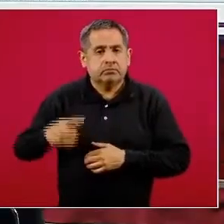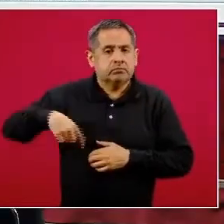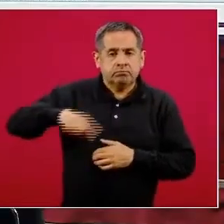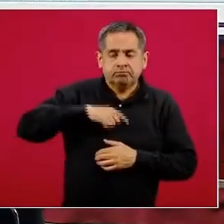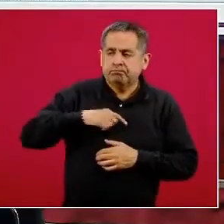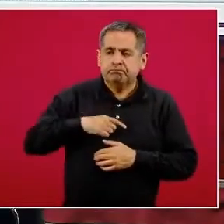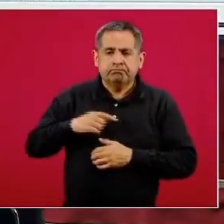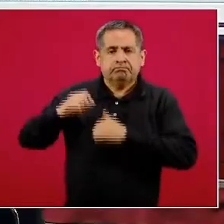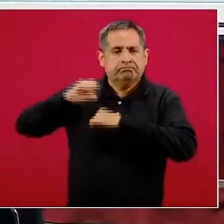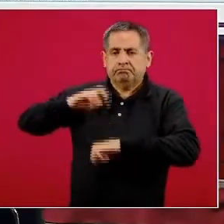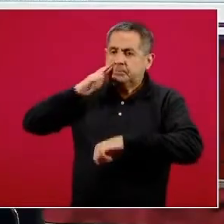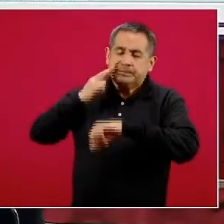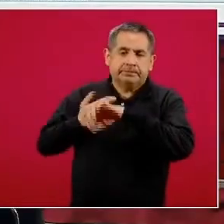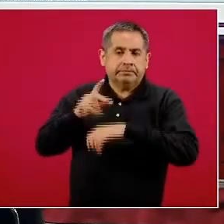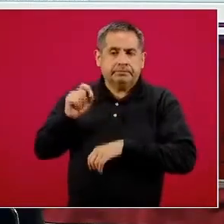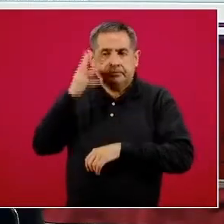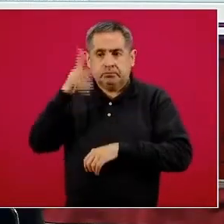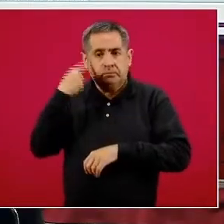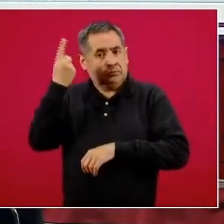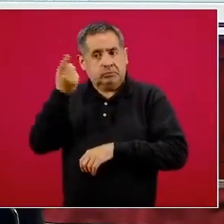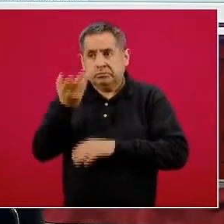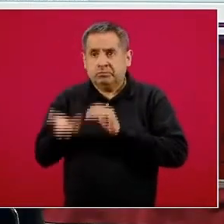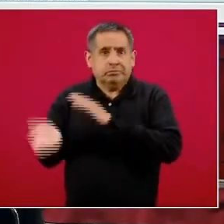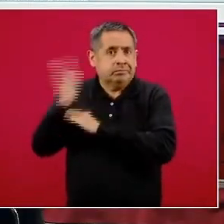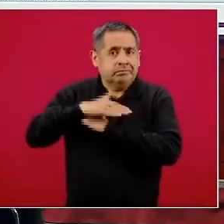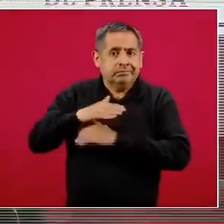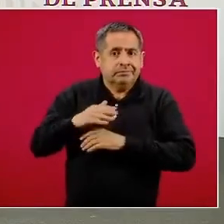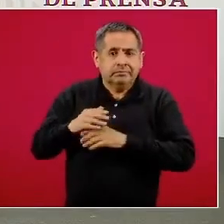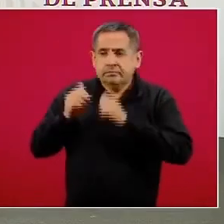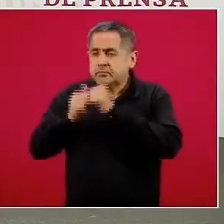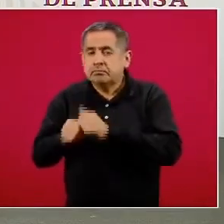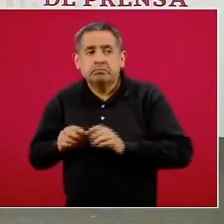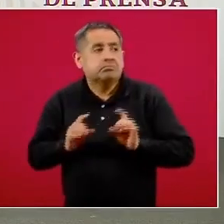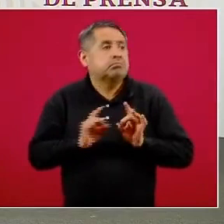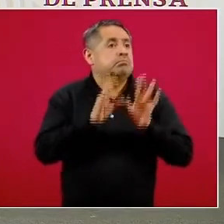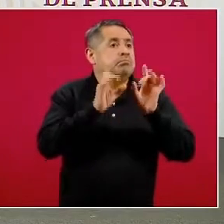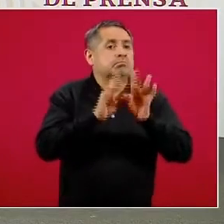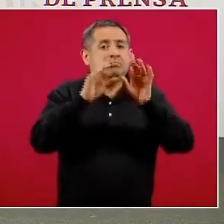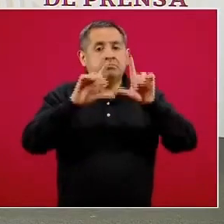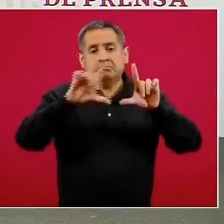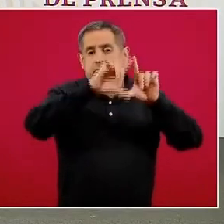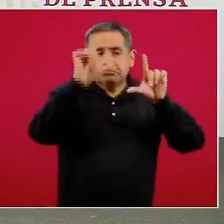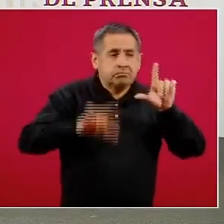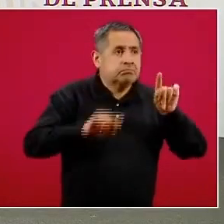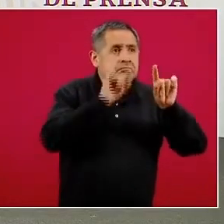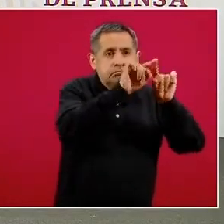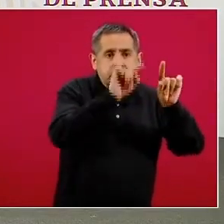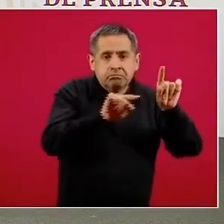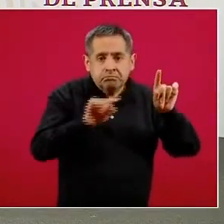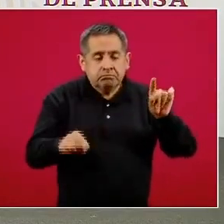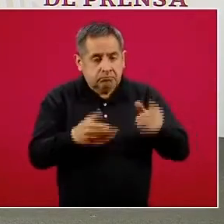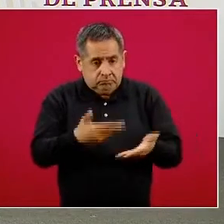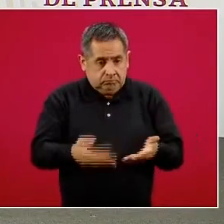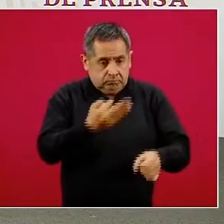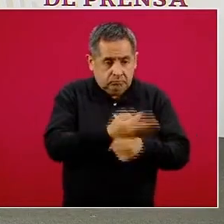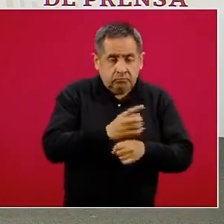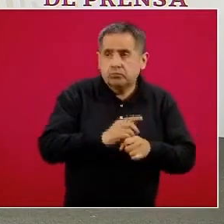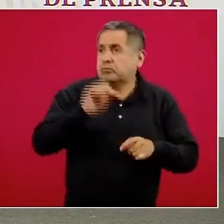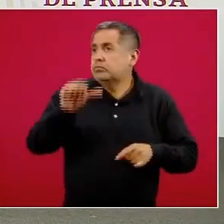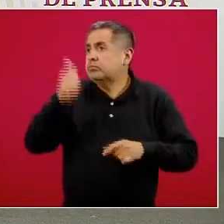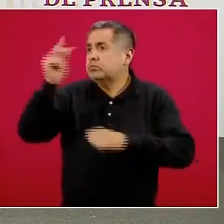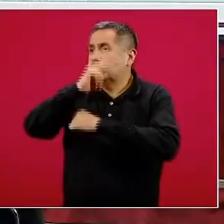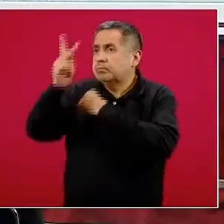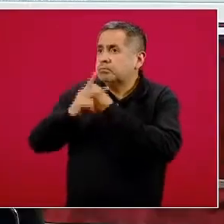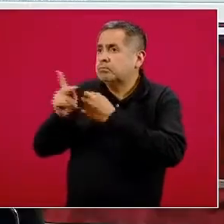de contacto permanente, realizamos vigilancia basada en eventos en diferentes fuentes, como les comentaba, no nada más fuentes oficiales, sino